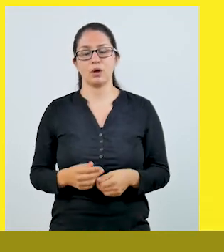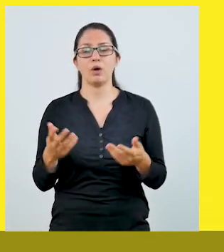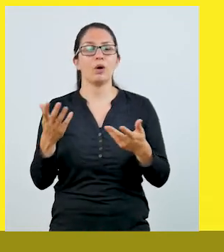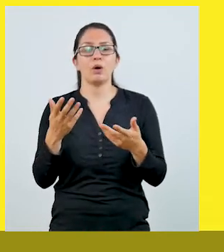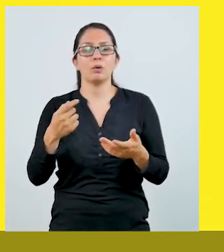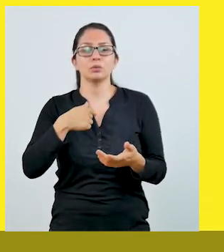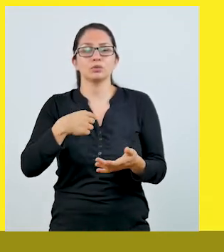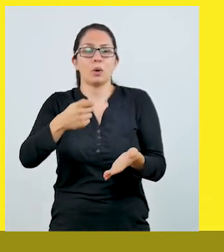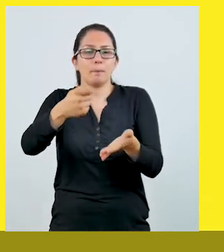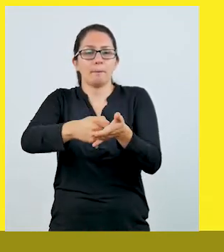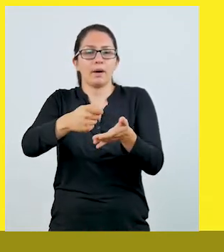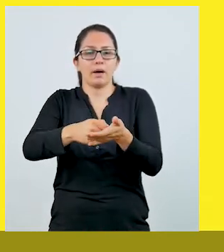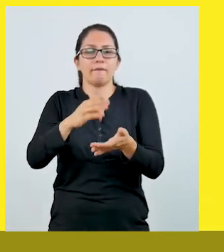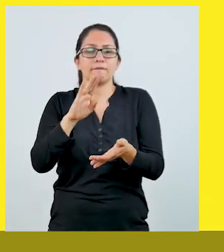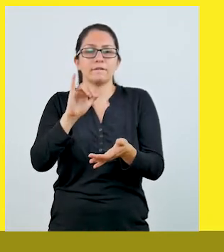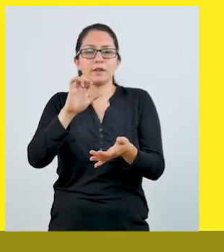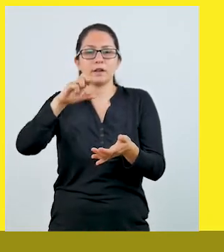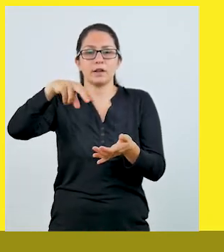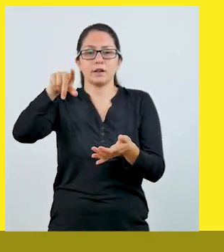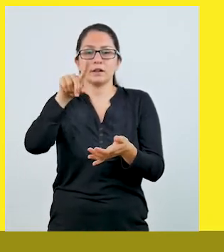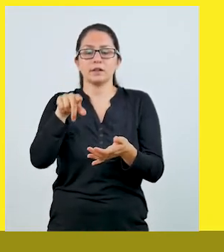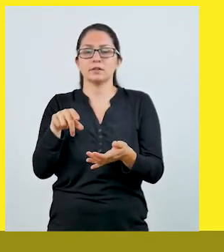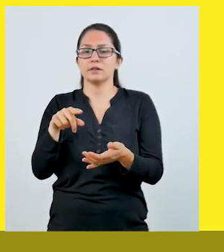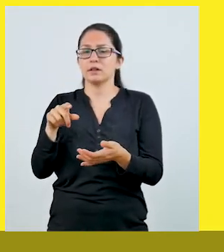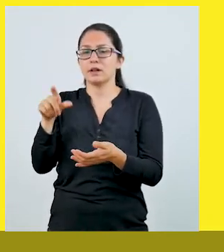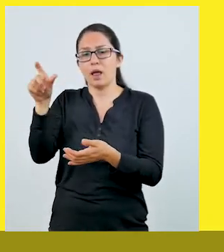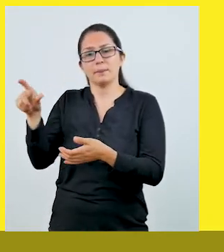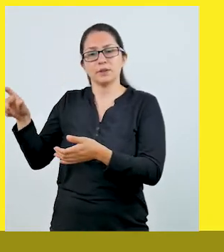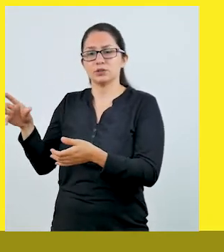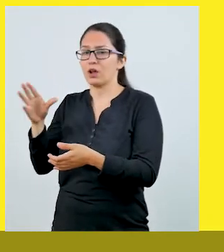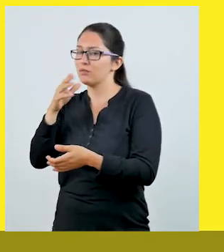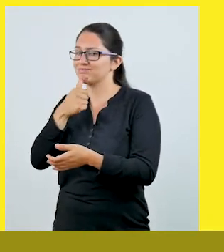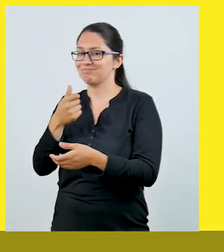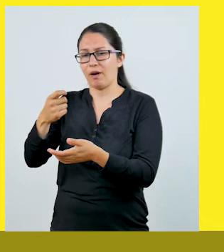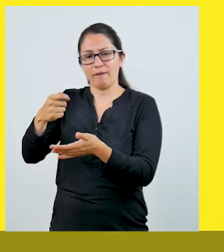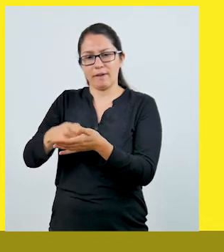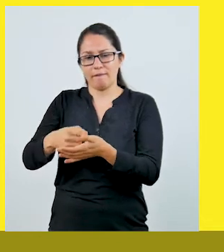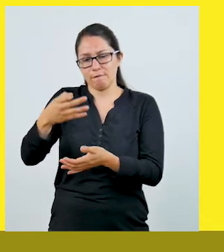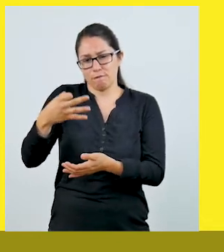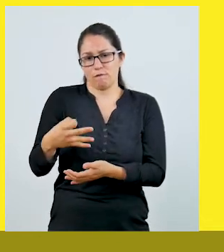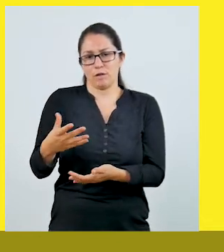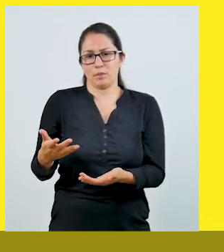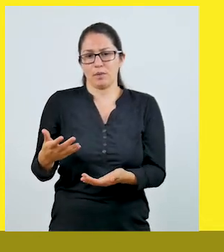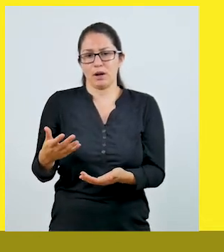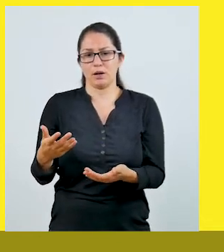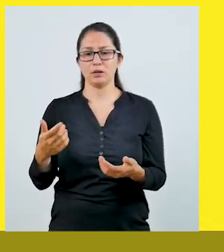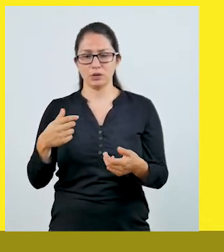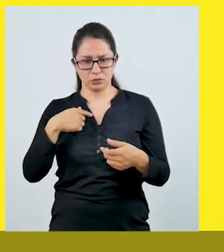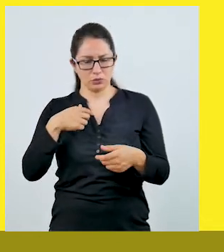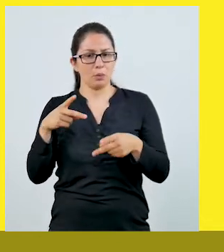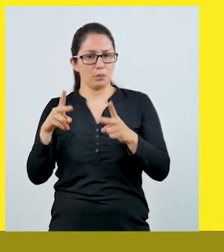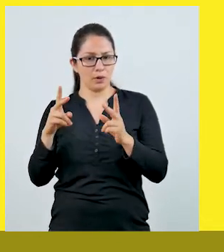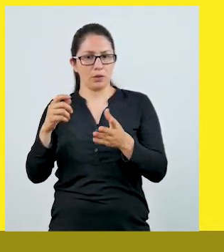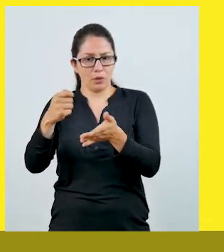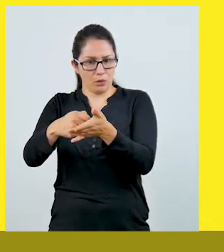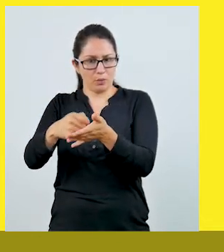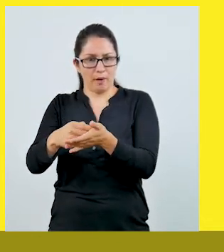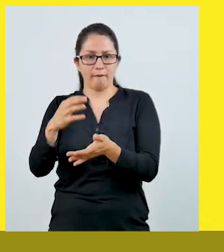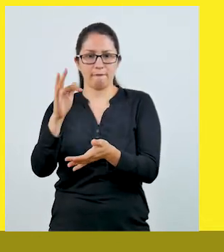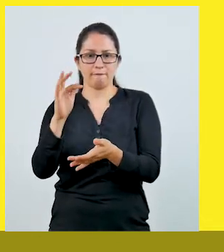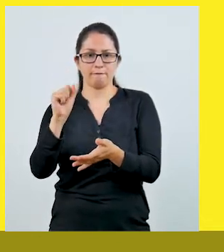se puede pagar por bienes culturales cuando la persona que los produce no está formalizada? ¿Puedo solucionar esto con una factura de